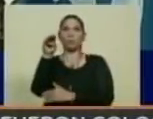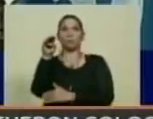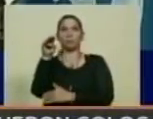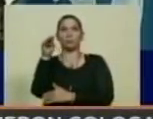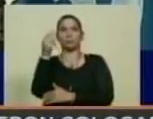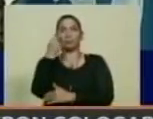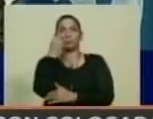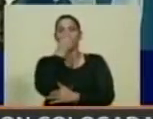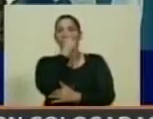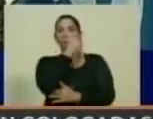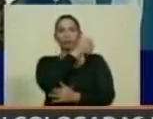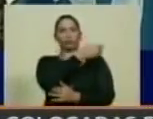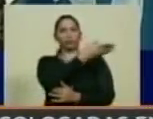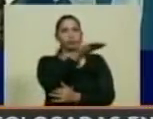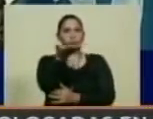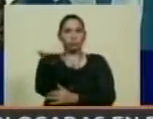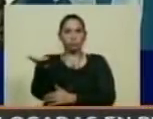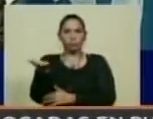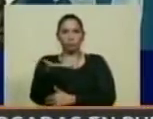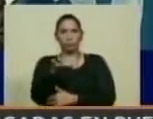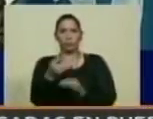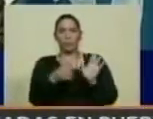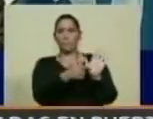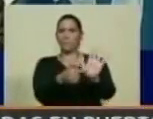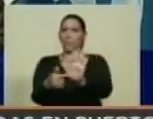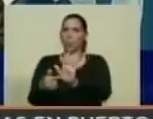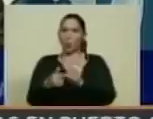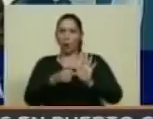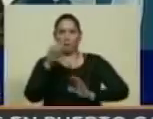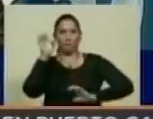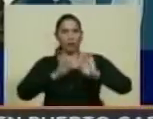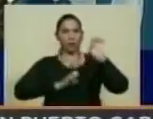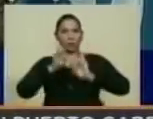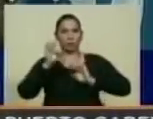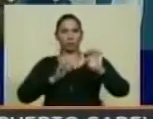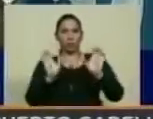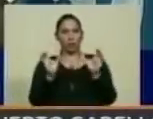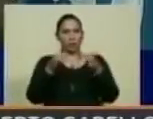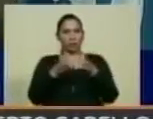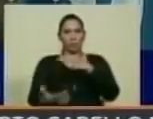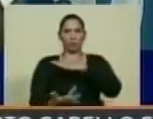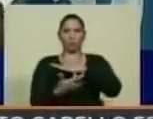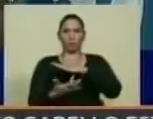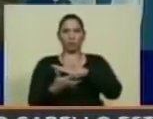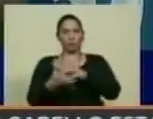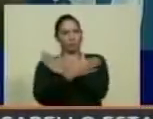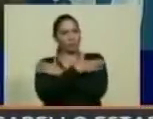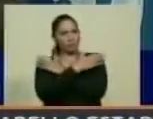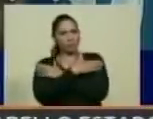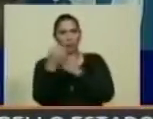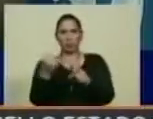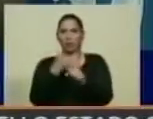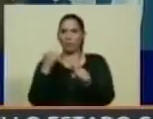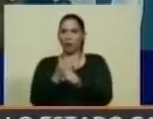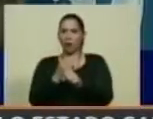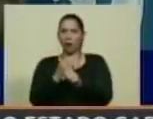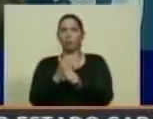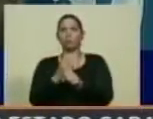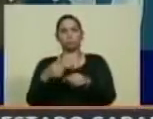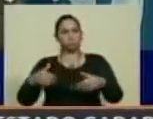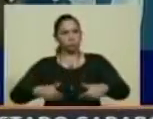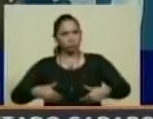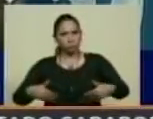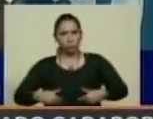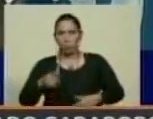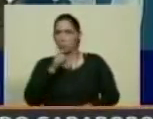a cada uno de ustedes mostrar estas experticias de nuestro equipo técnico, a quien felicito por el trabajo riguroso, sin descanso,